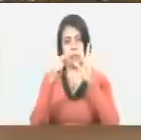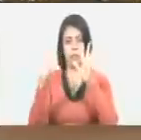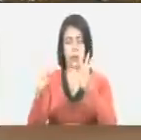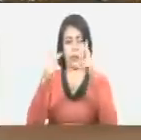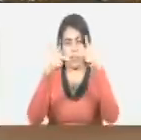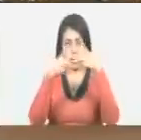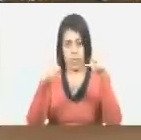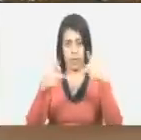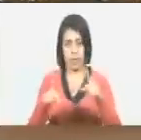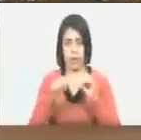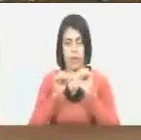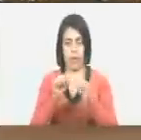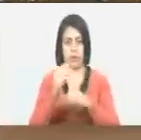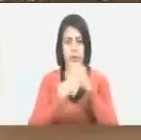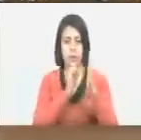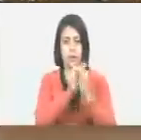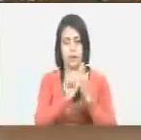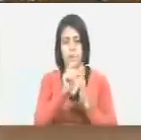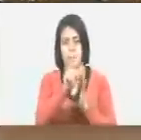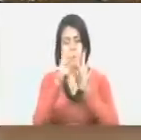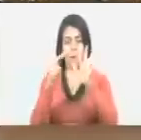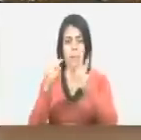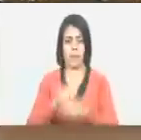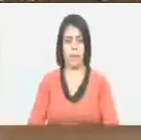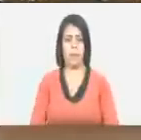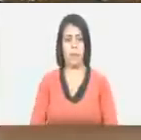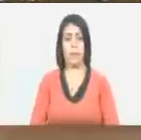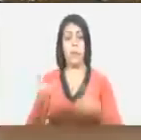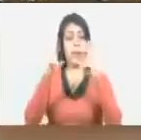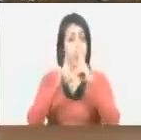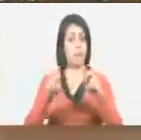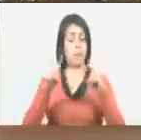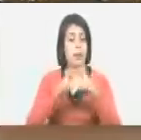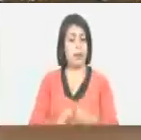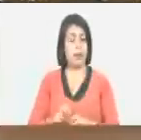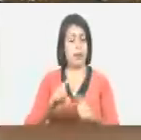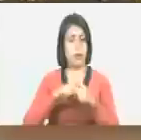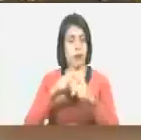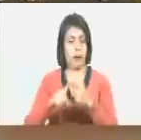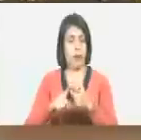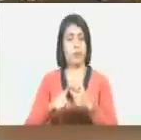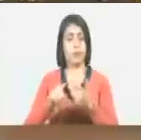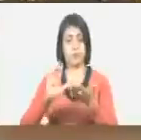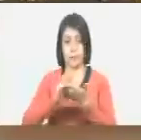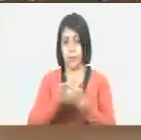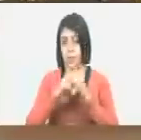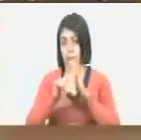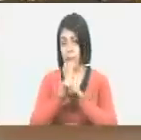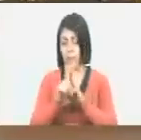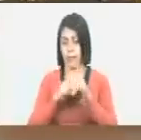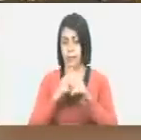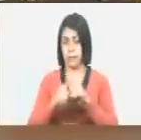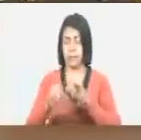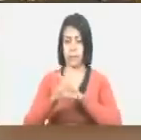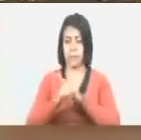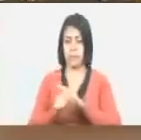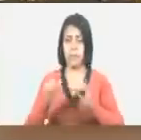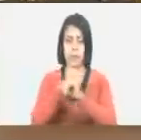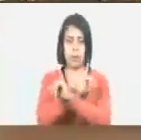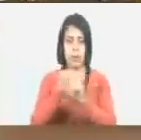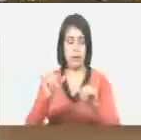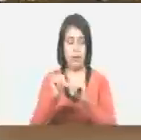quedando redactado de la siguiente manera. Artículo 27. La investigación en materia de extinción de dominio concluirá